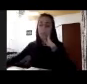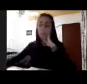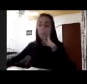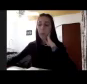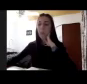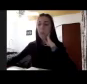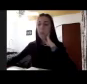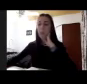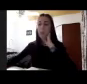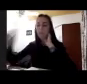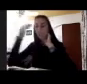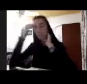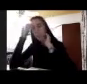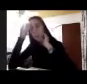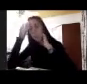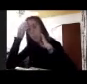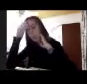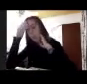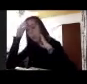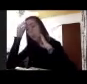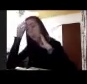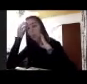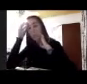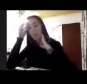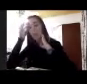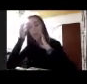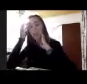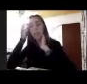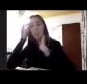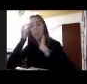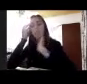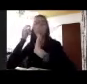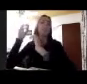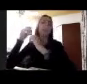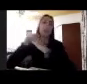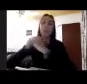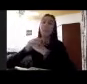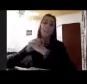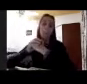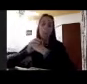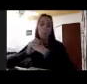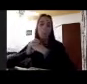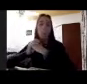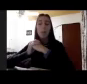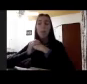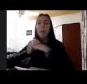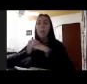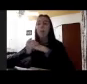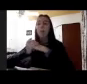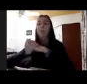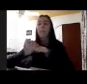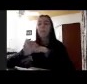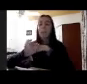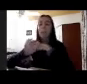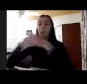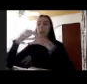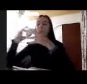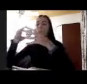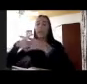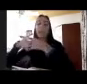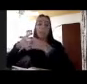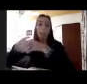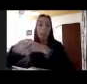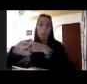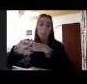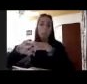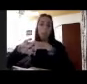Yo particularmente en mis proyectos me gusta pensar en lo que es la quinta fachada, no dejarla para lo último, pero también pensarla como un